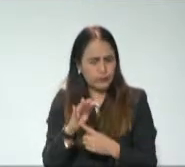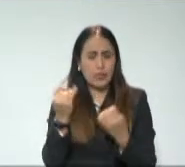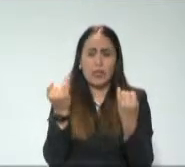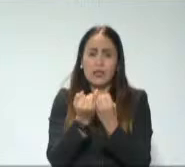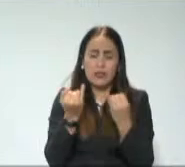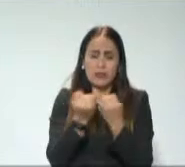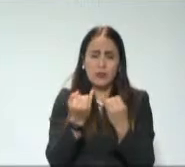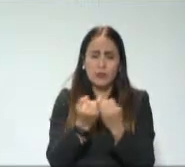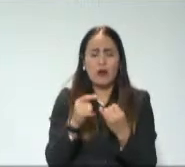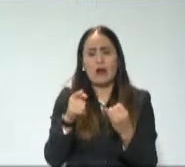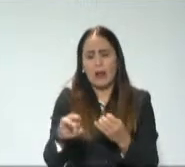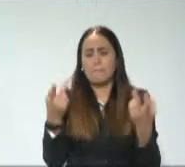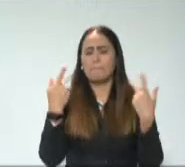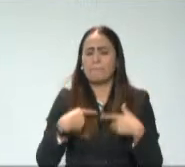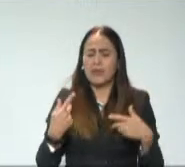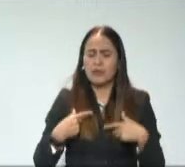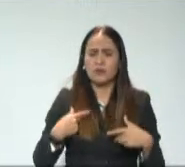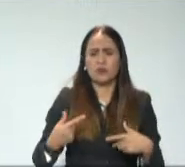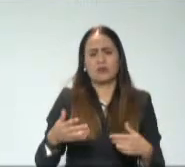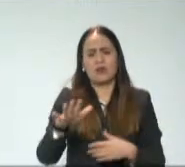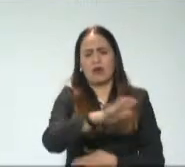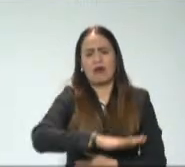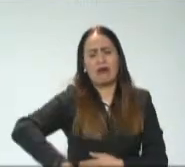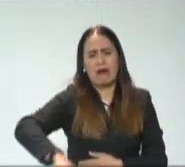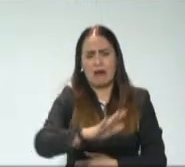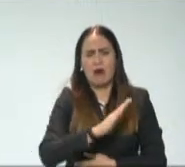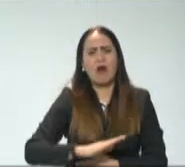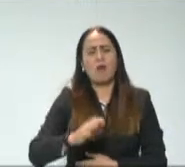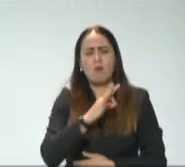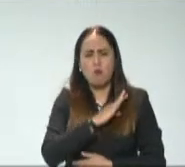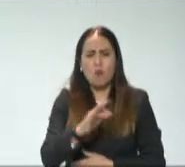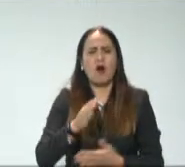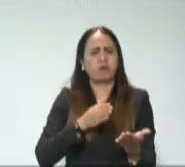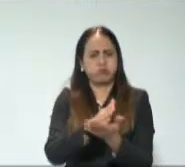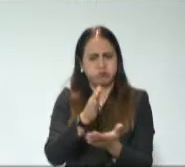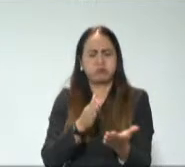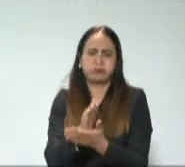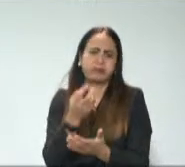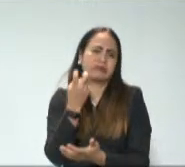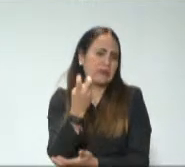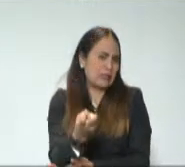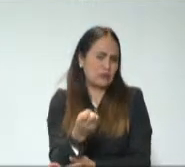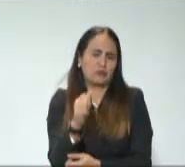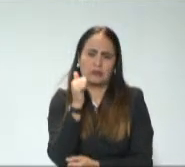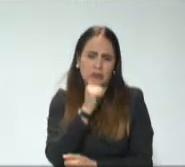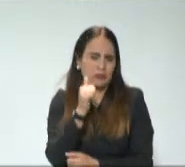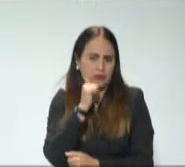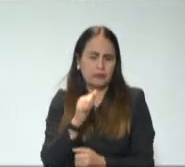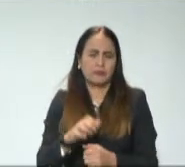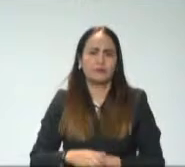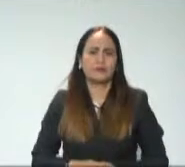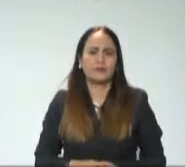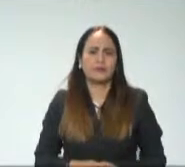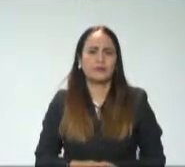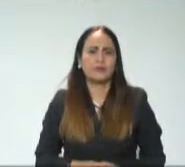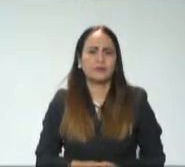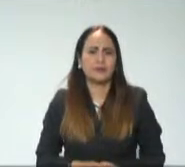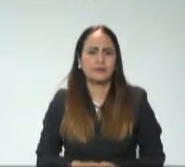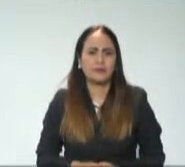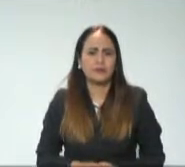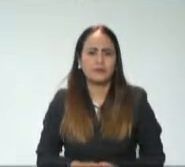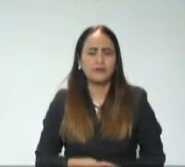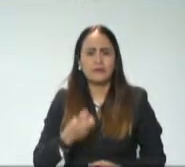hagan sean accesibles de cajón no por default esto ha tenido un